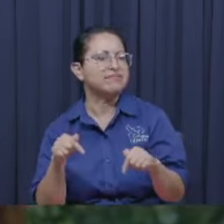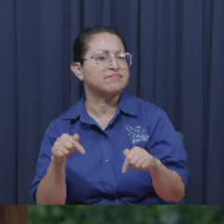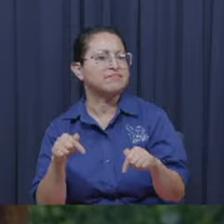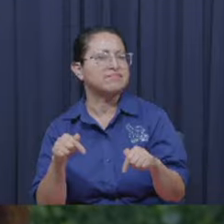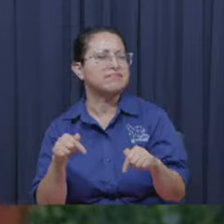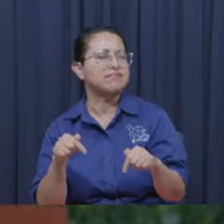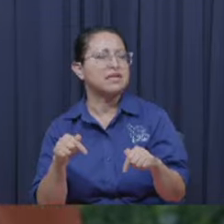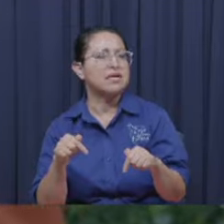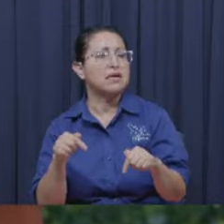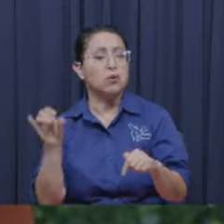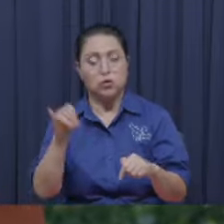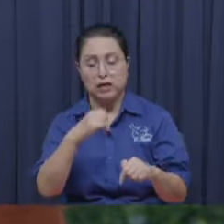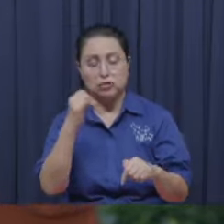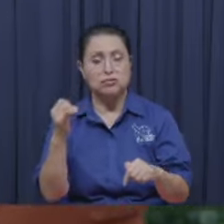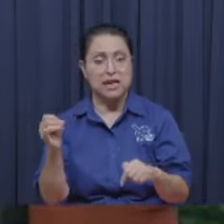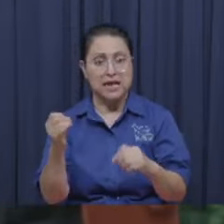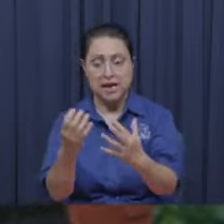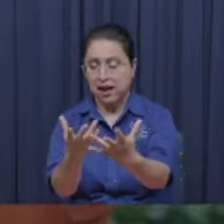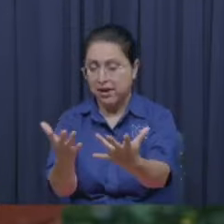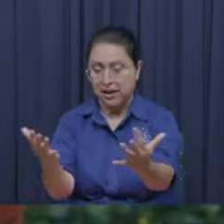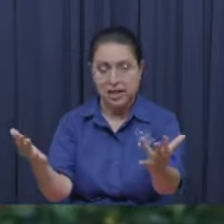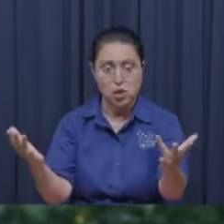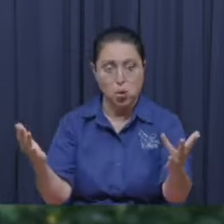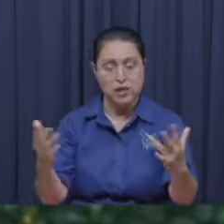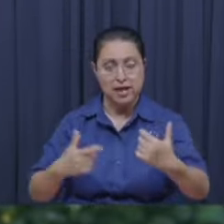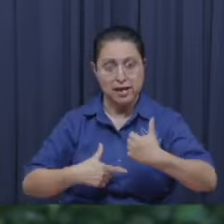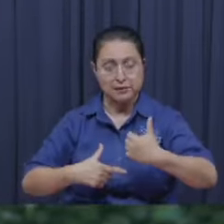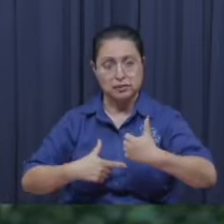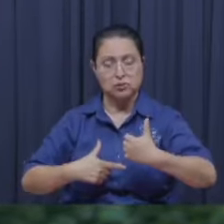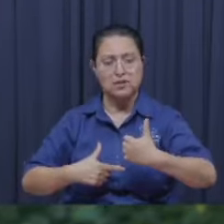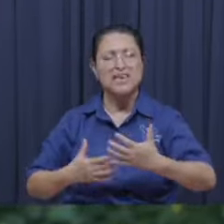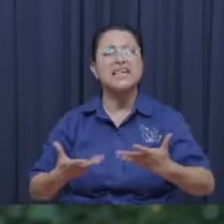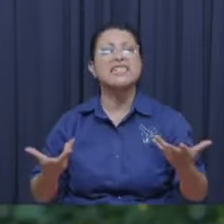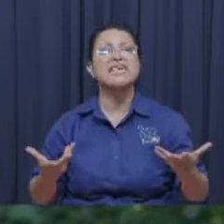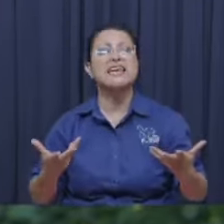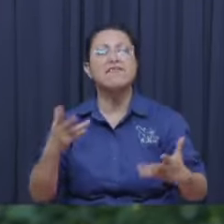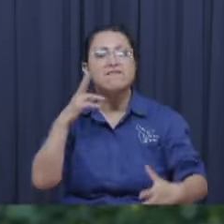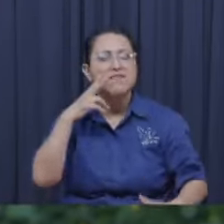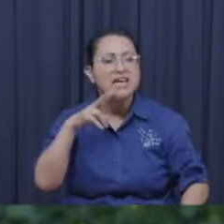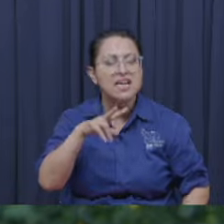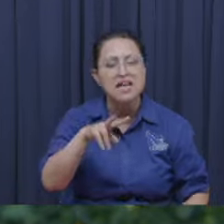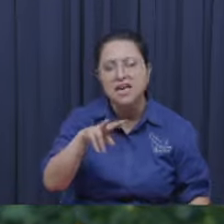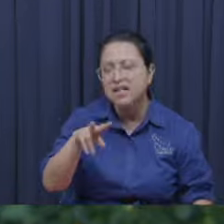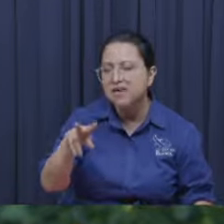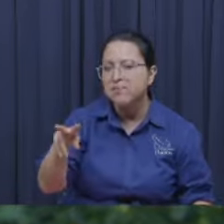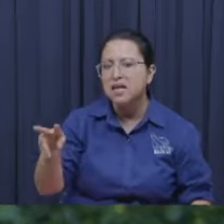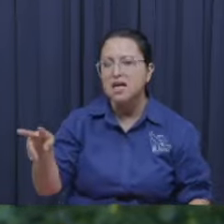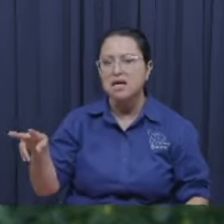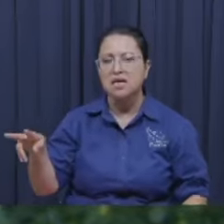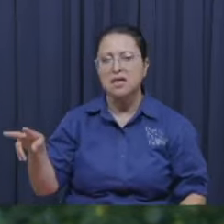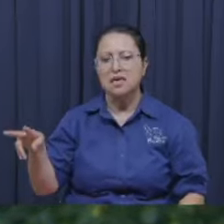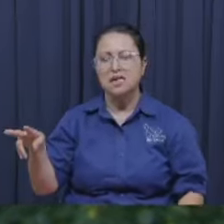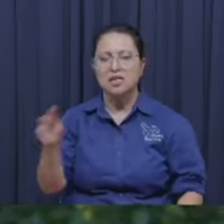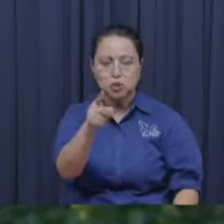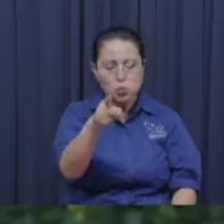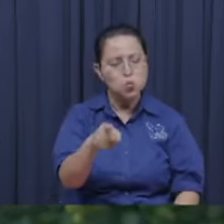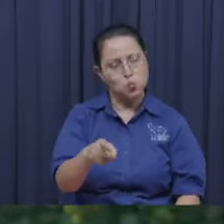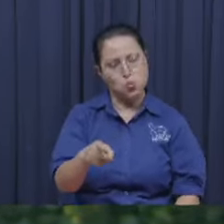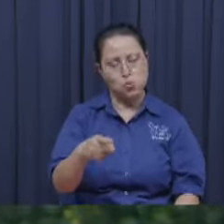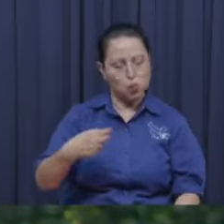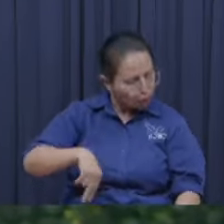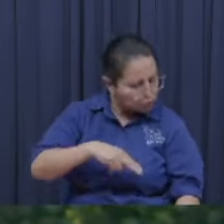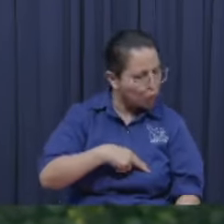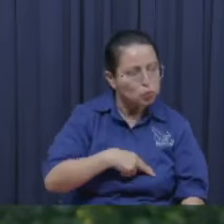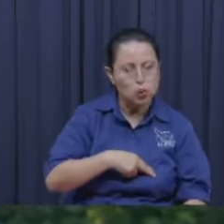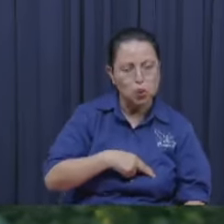Cuando veáis a Jerusalén, estaba hablando a todos, pero ¿quién es el que va a estar viendo eso? Pues un espectador casi, ¿va? De alguna